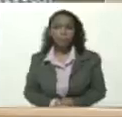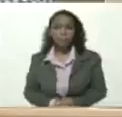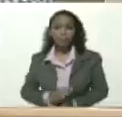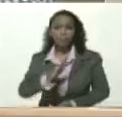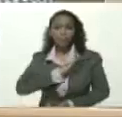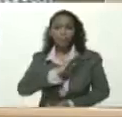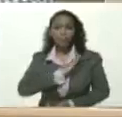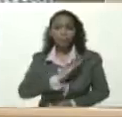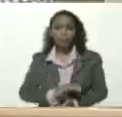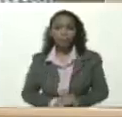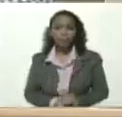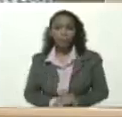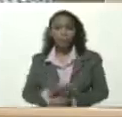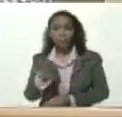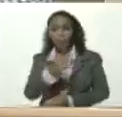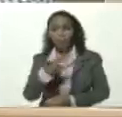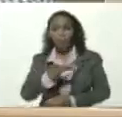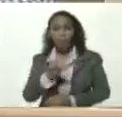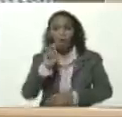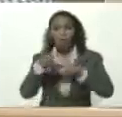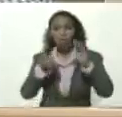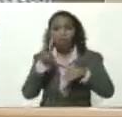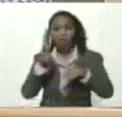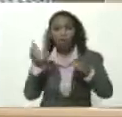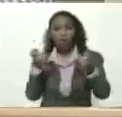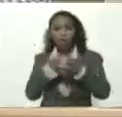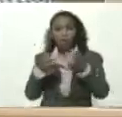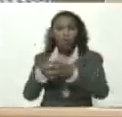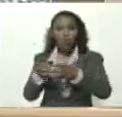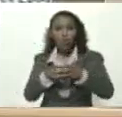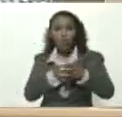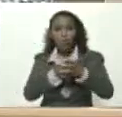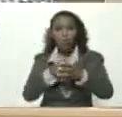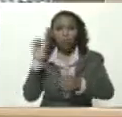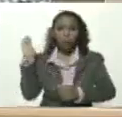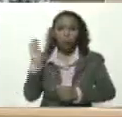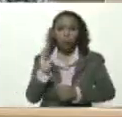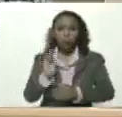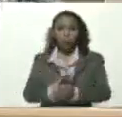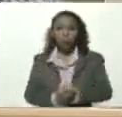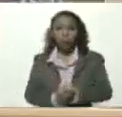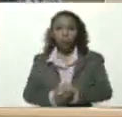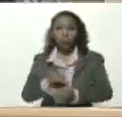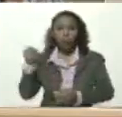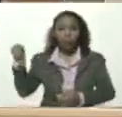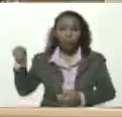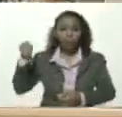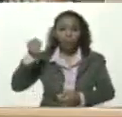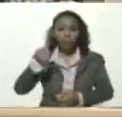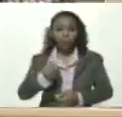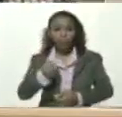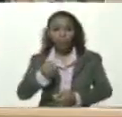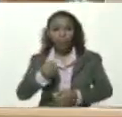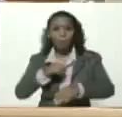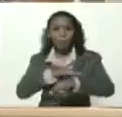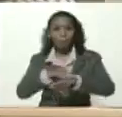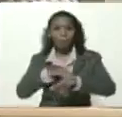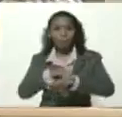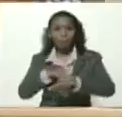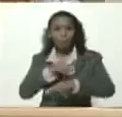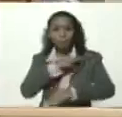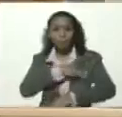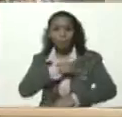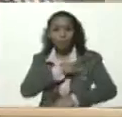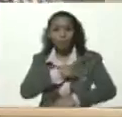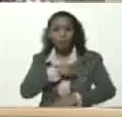Tenemos alrededor de unas 12 organizaciones que vienen, que han traído misiones,